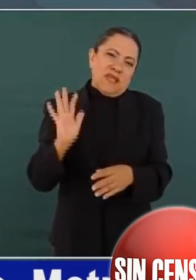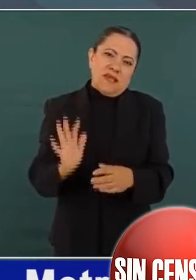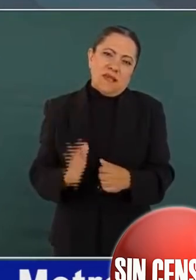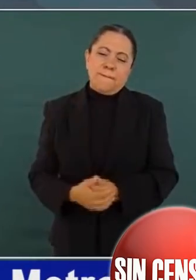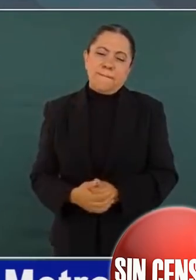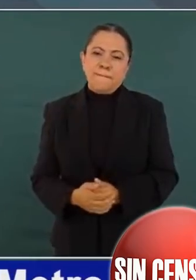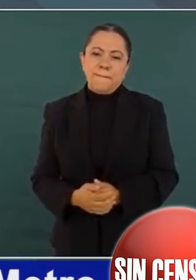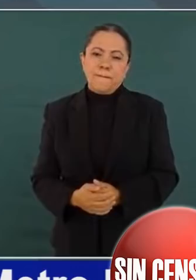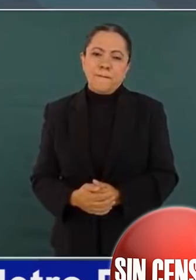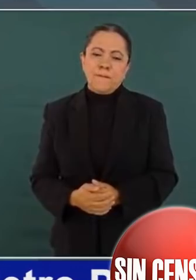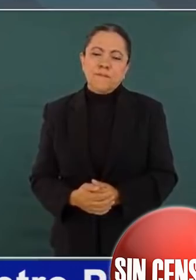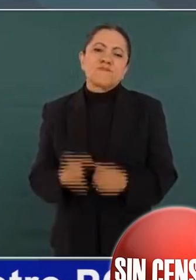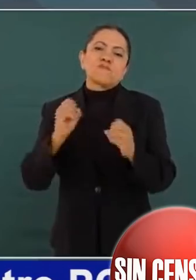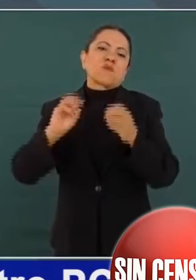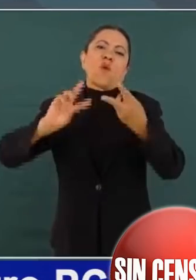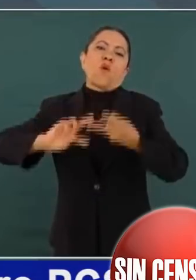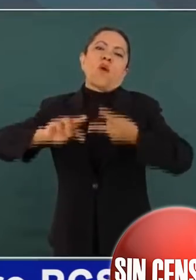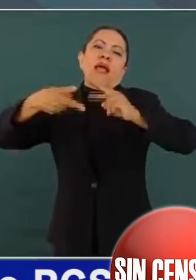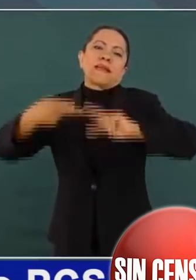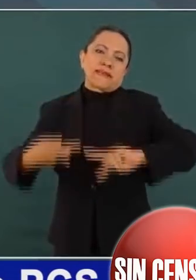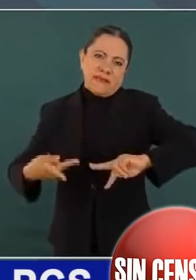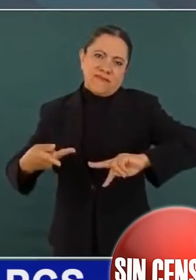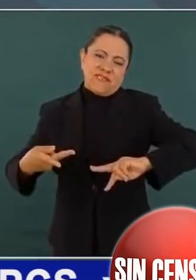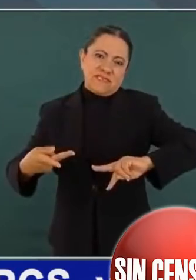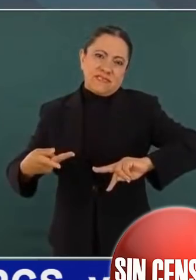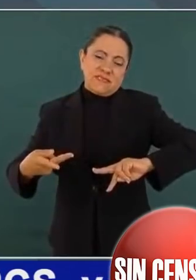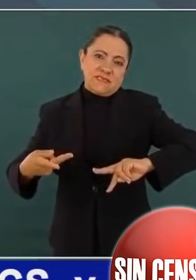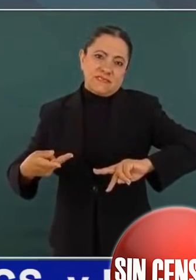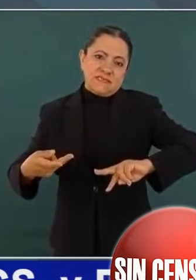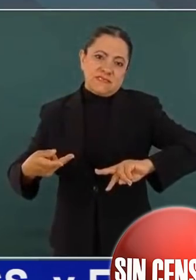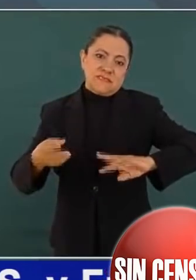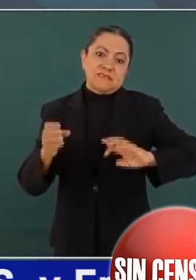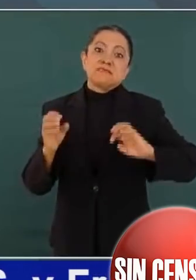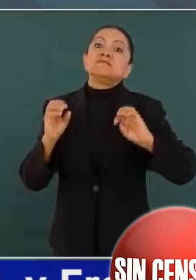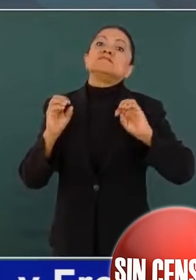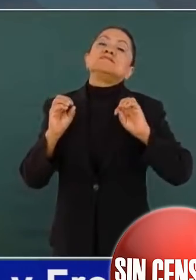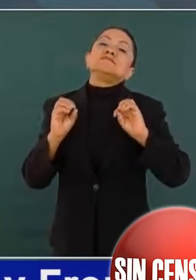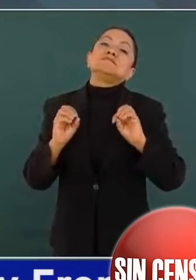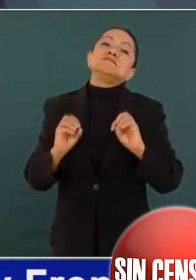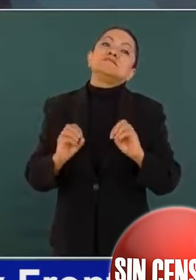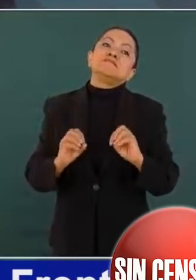al revés, o de manera